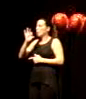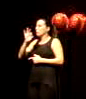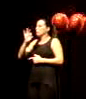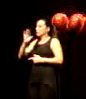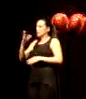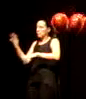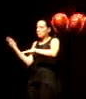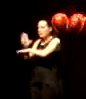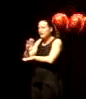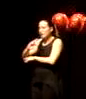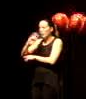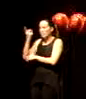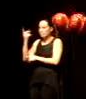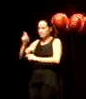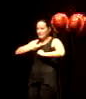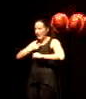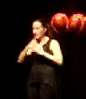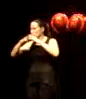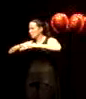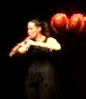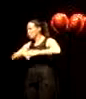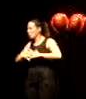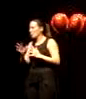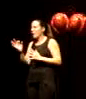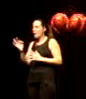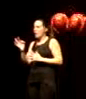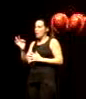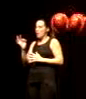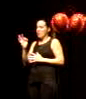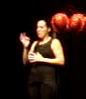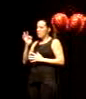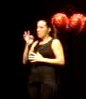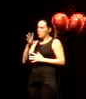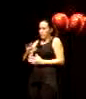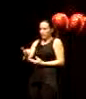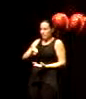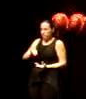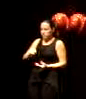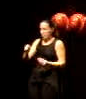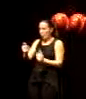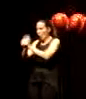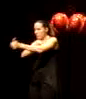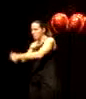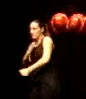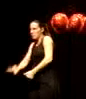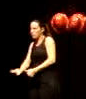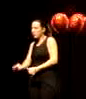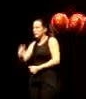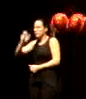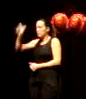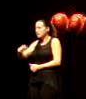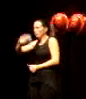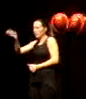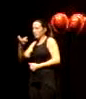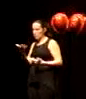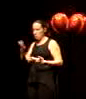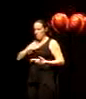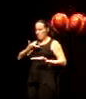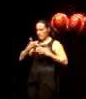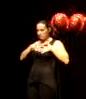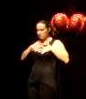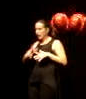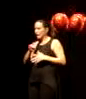plantea también una estructura que se puede reproducir y que otras personas pueden hacerla suya para